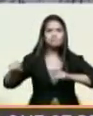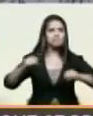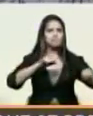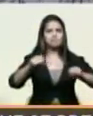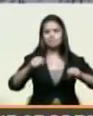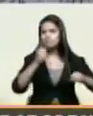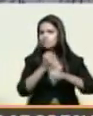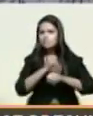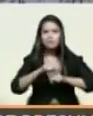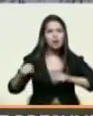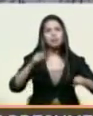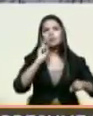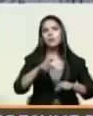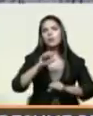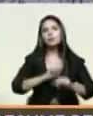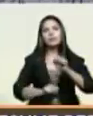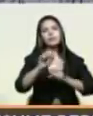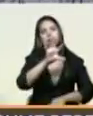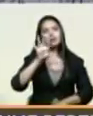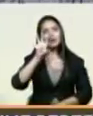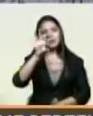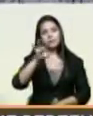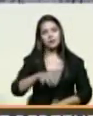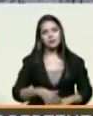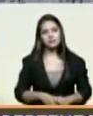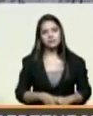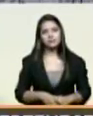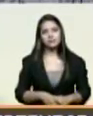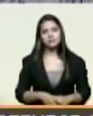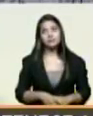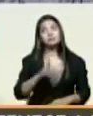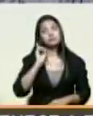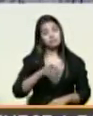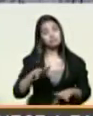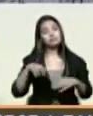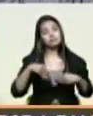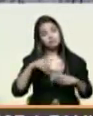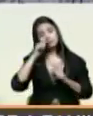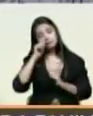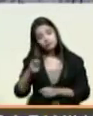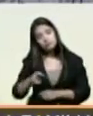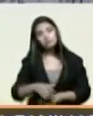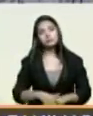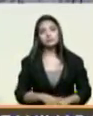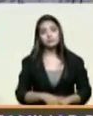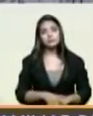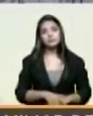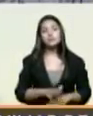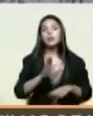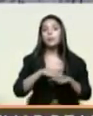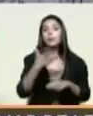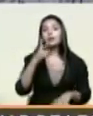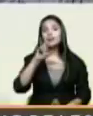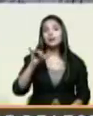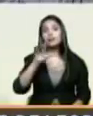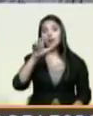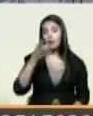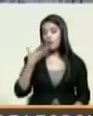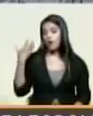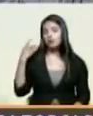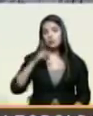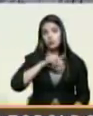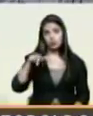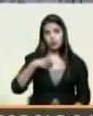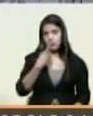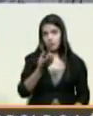actívense, que nos toca defender a la patria. Tienen que reconocérselo, porque el 30 de julio, como habíamos dicho